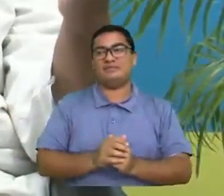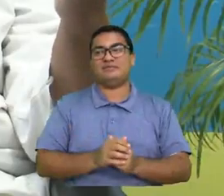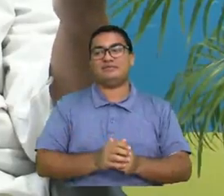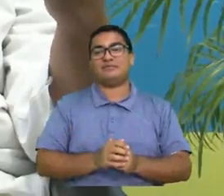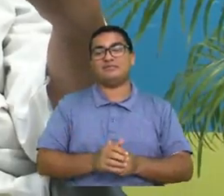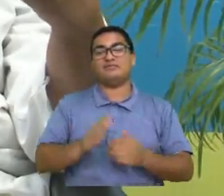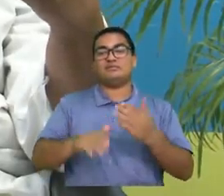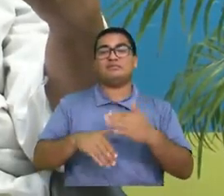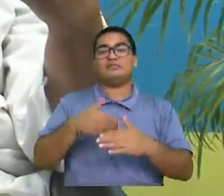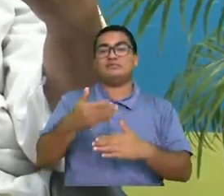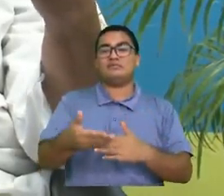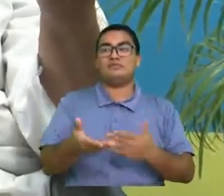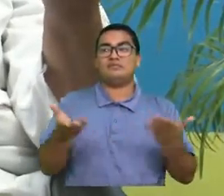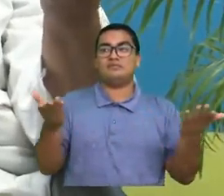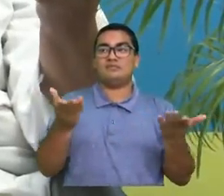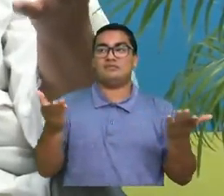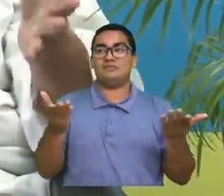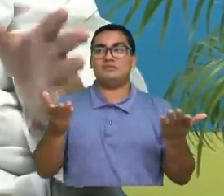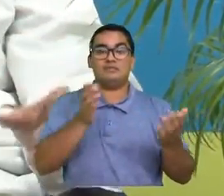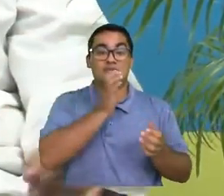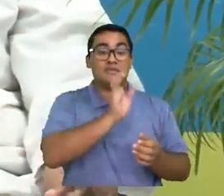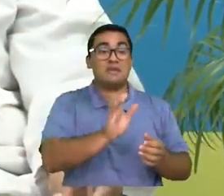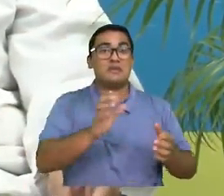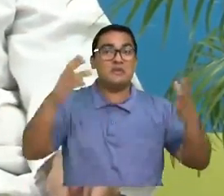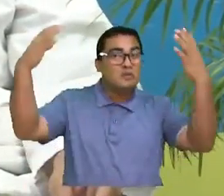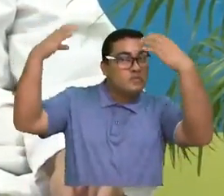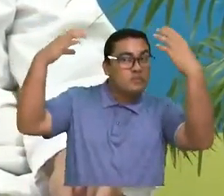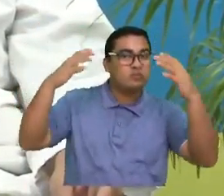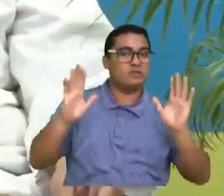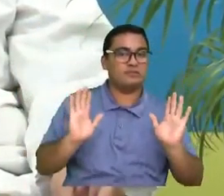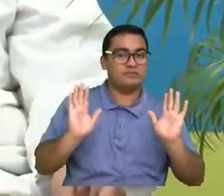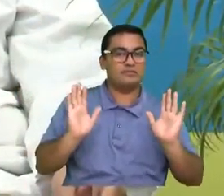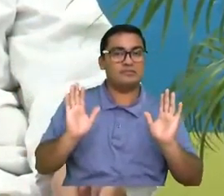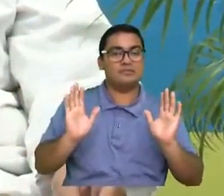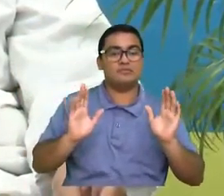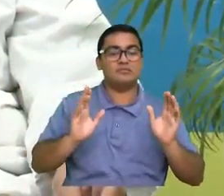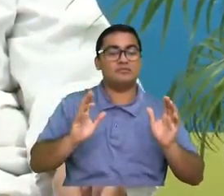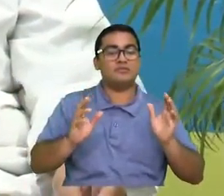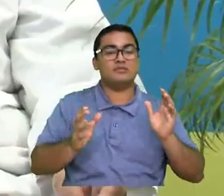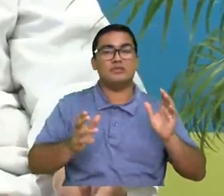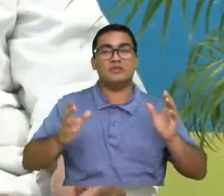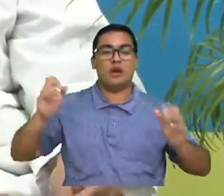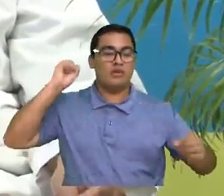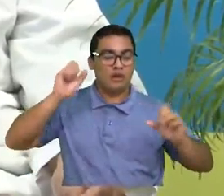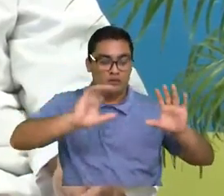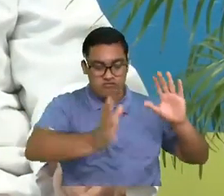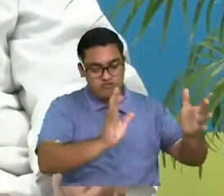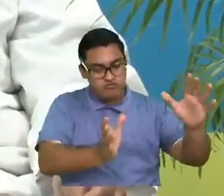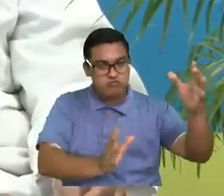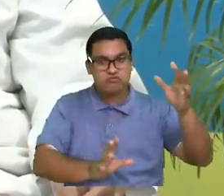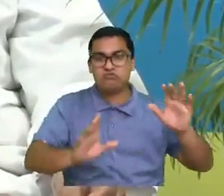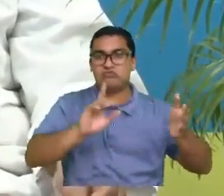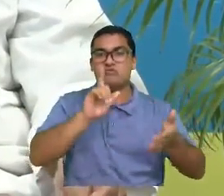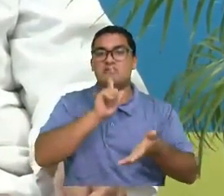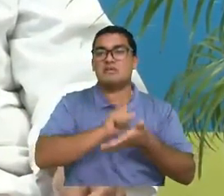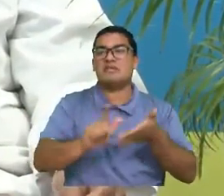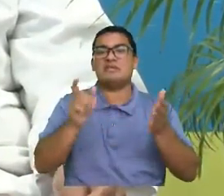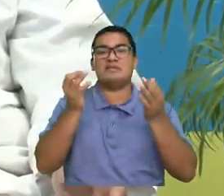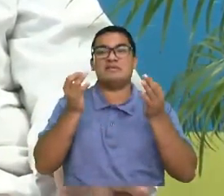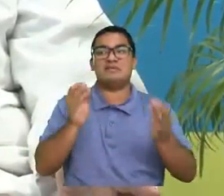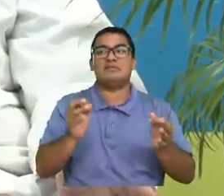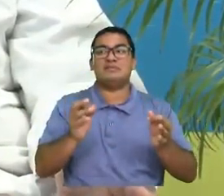luego, ¿verdad?, vengo y no lo voy a secar, sino que tengo que garantizar que ese niño quede completamente seco para